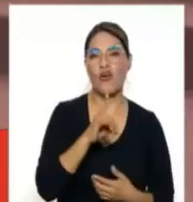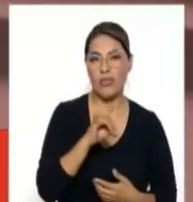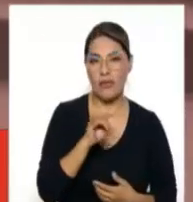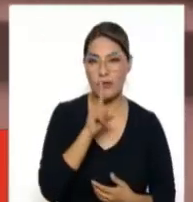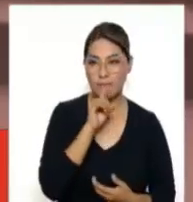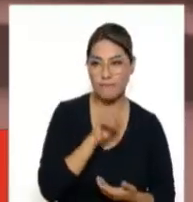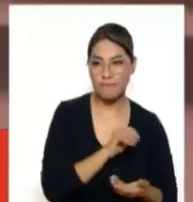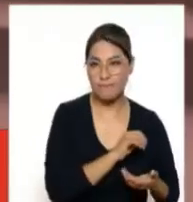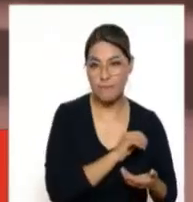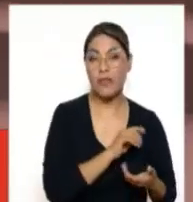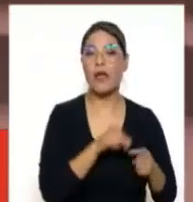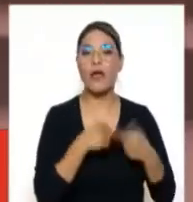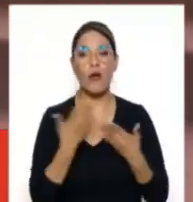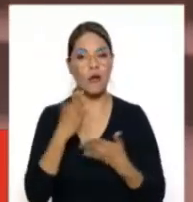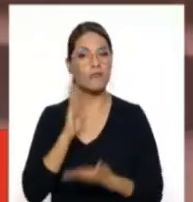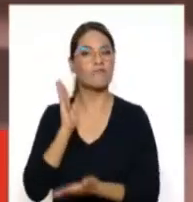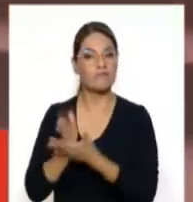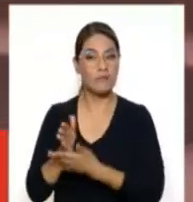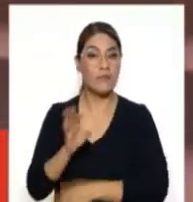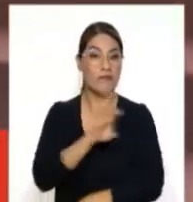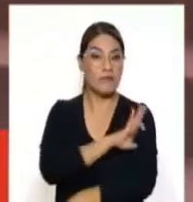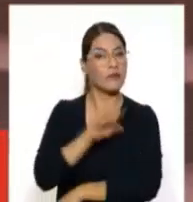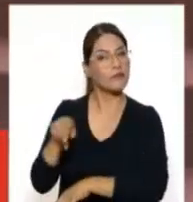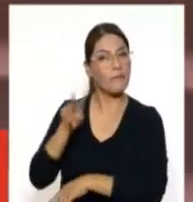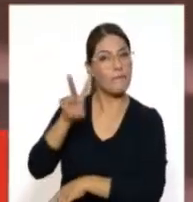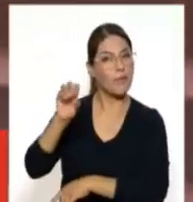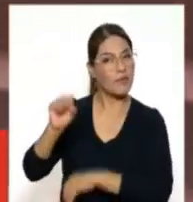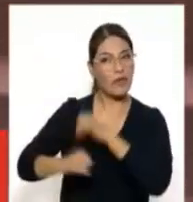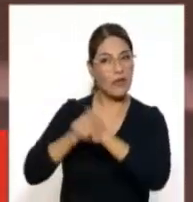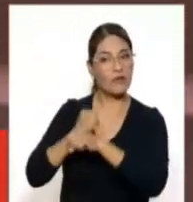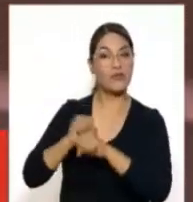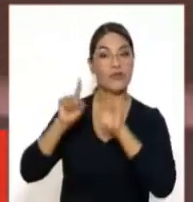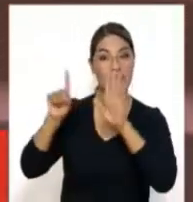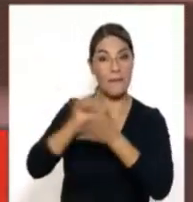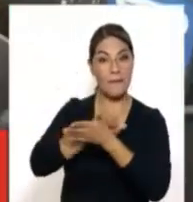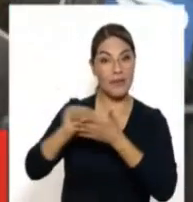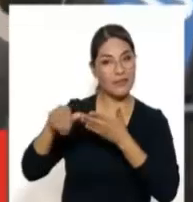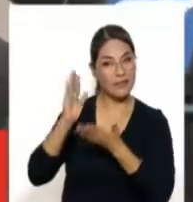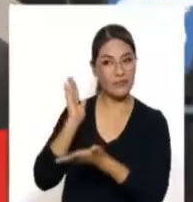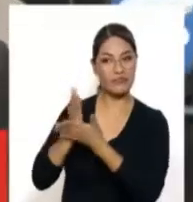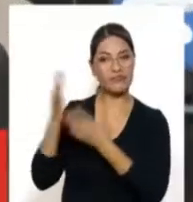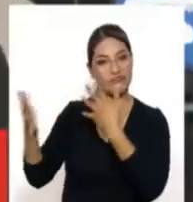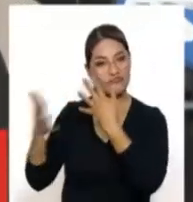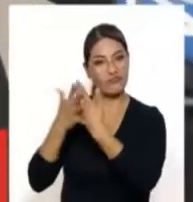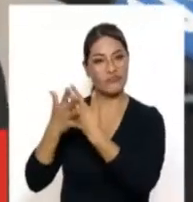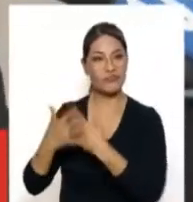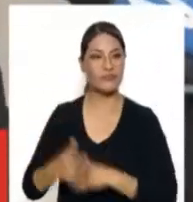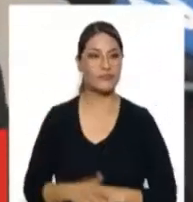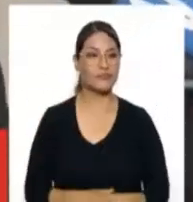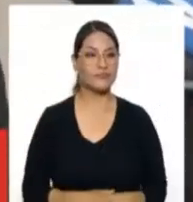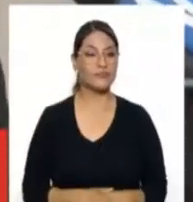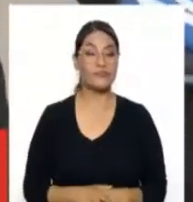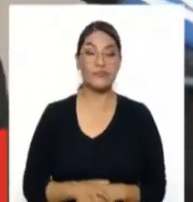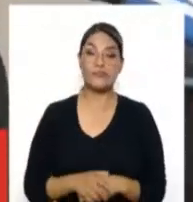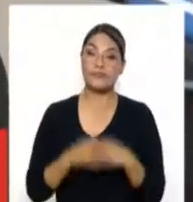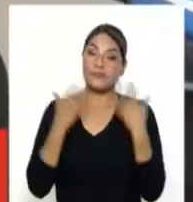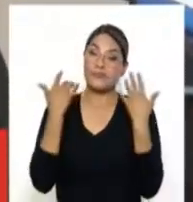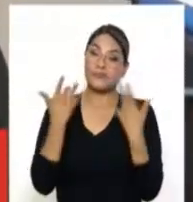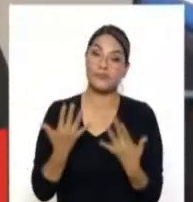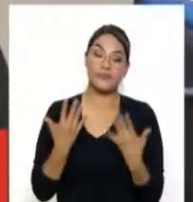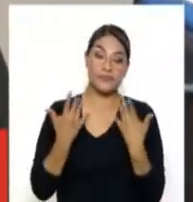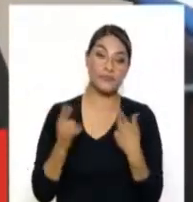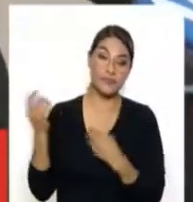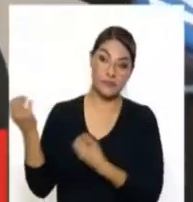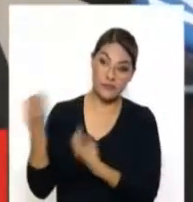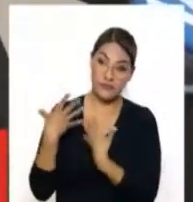Público solicitó 20 años y 6 meses de pena privativa de la libertad. Bueno, esperemos que una vez concluidos los